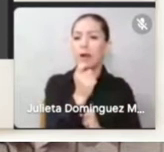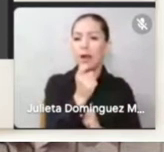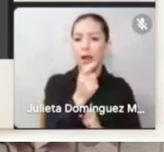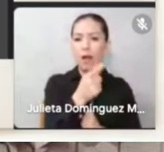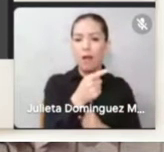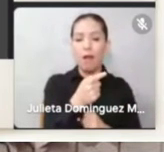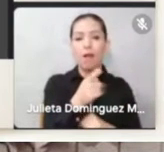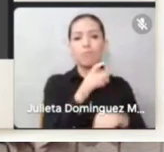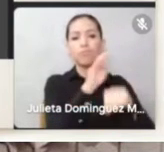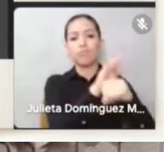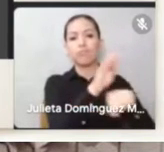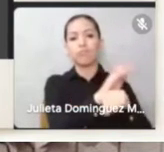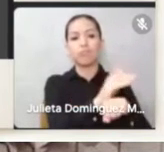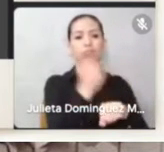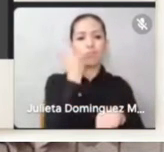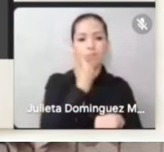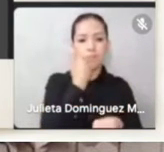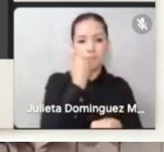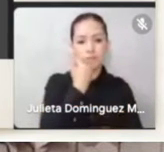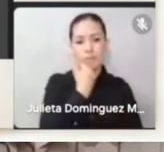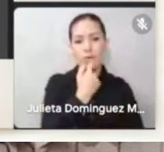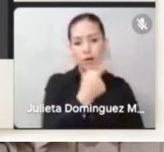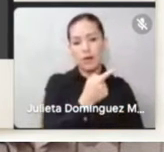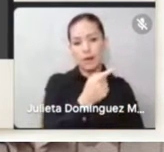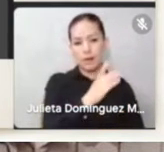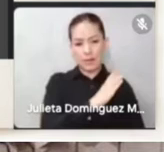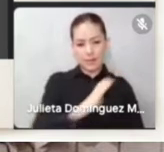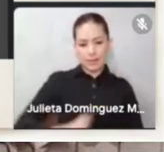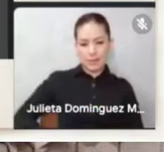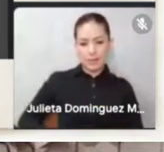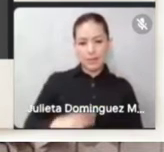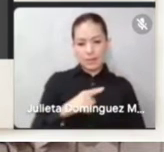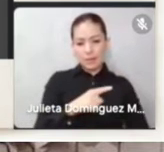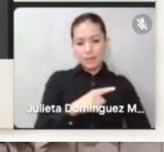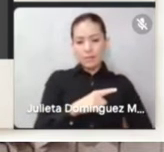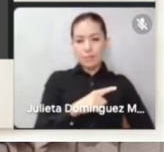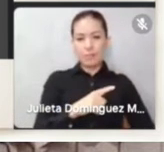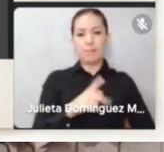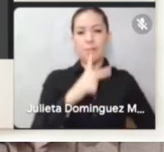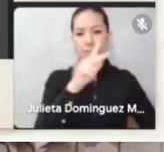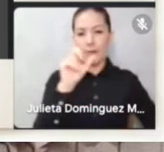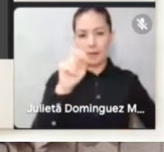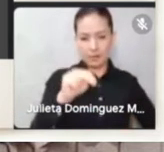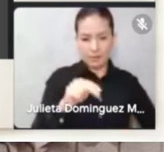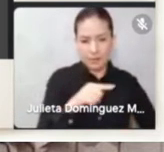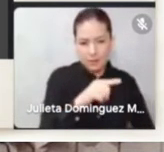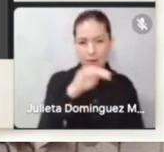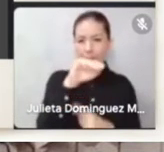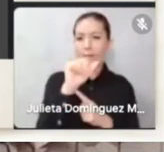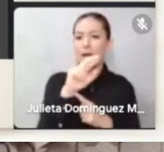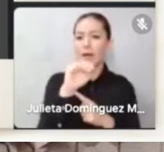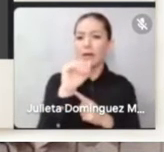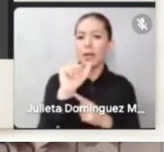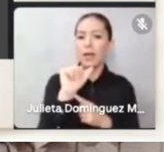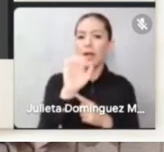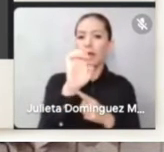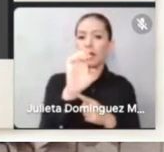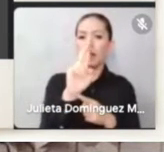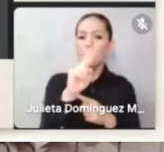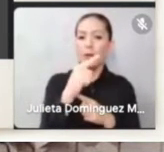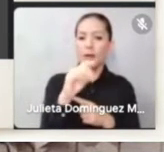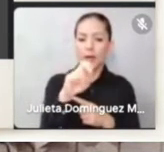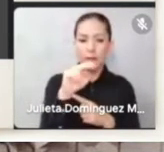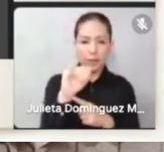proselitismo a favor de la entonces candidata por la coalición Nos Une Chihuahua, María Eugenia Campos Galván, ocasionando un fraude a la